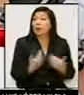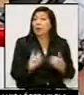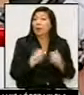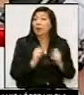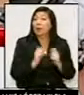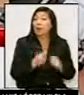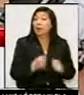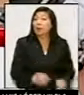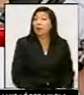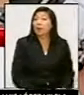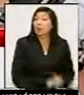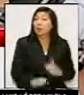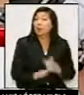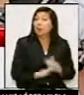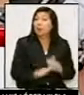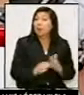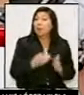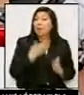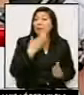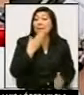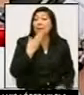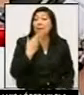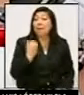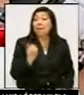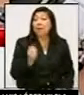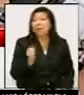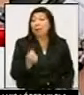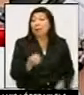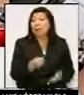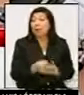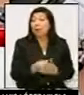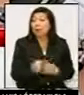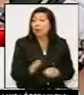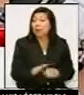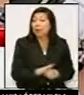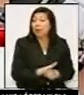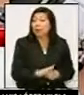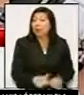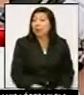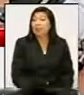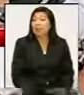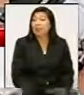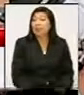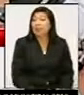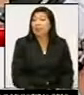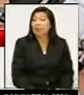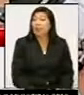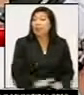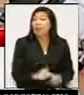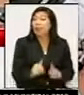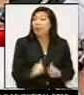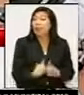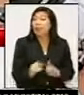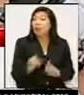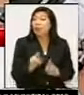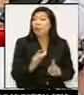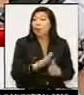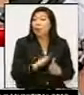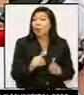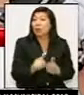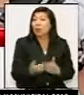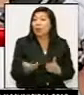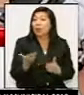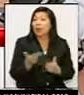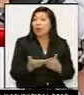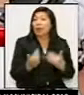brindarse bajo parámetros de calidad, sea la tarifa subsidiada o no sea la tarifa subsidiada. Todos los usuarios y todos los